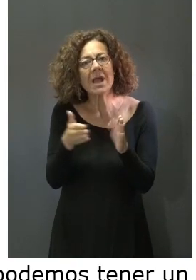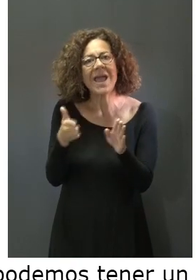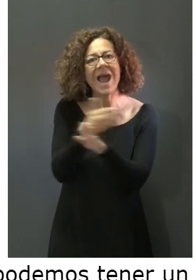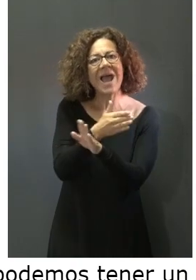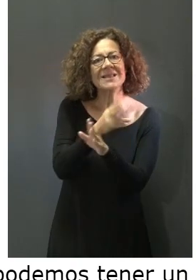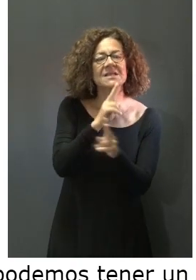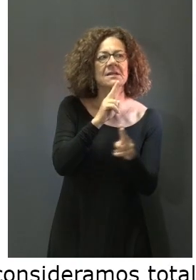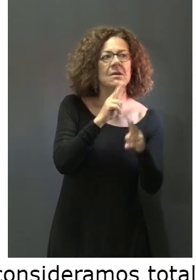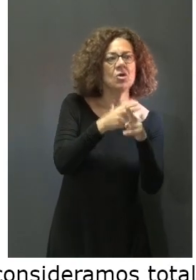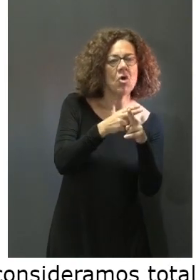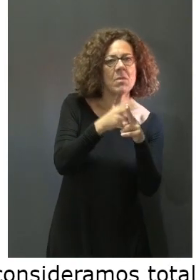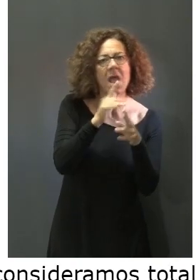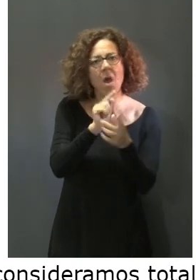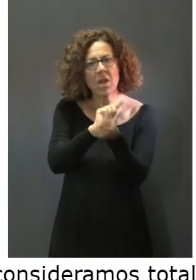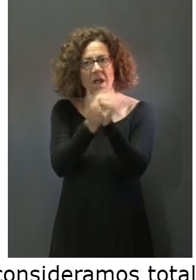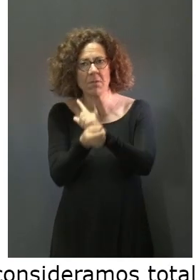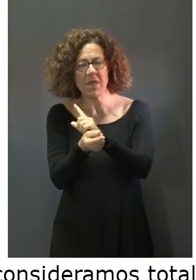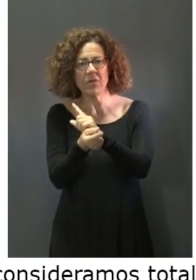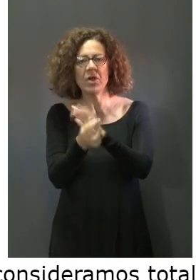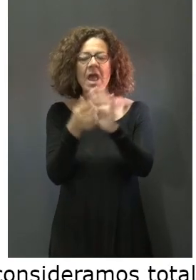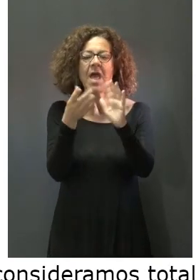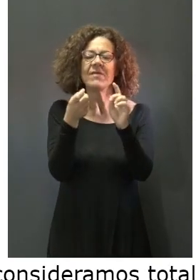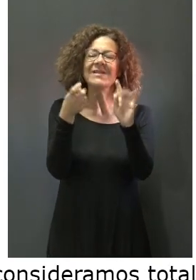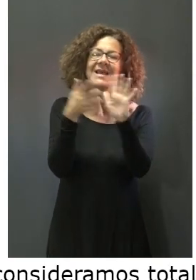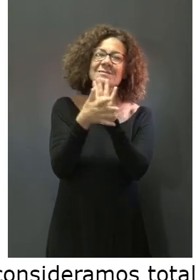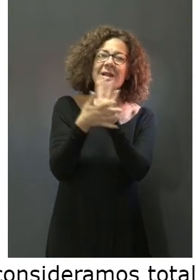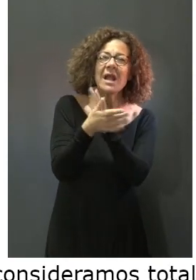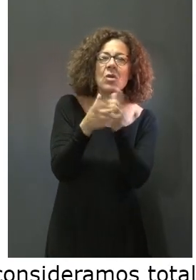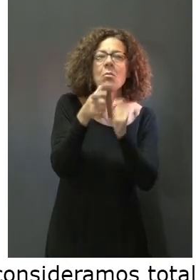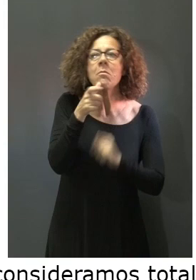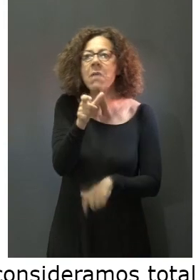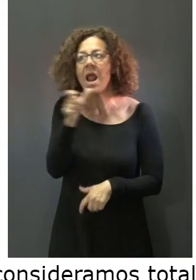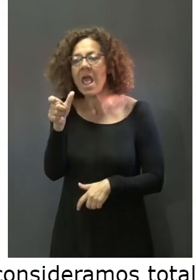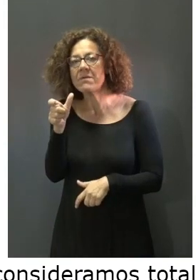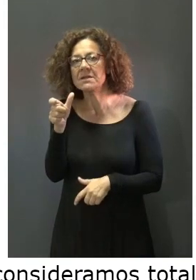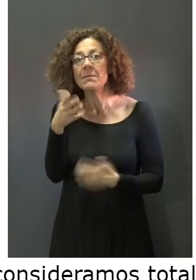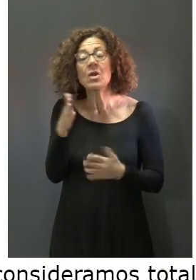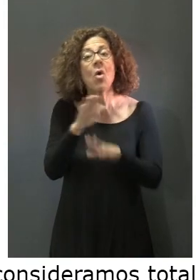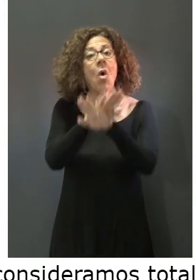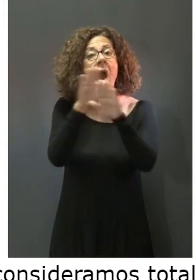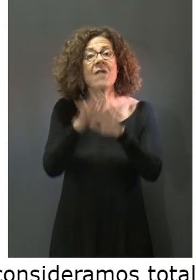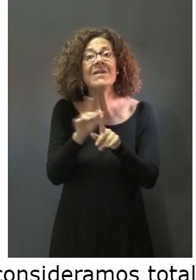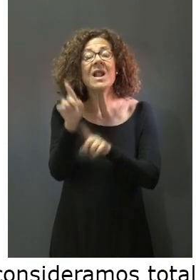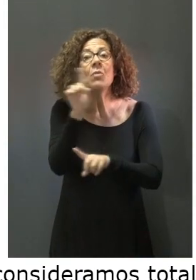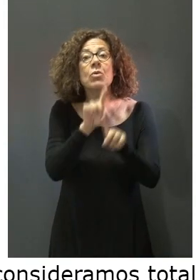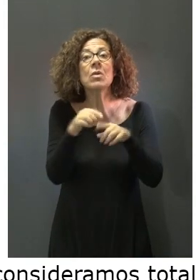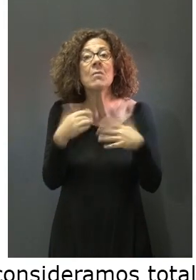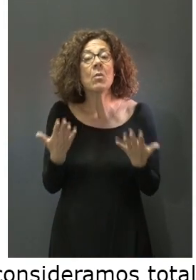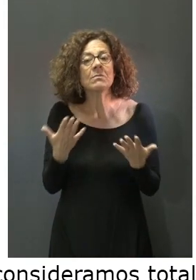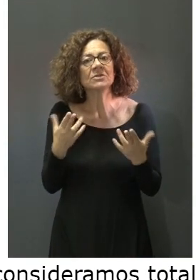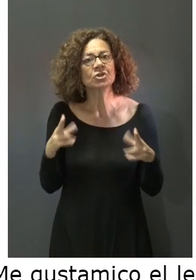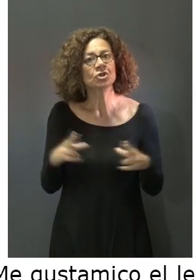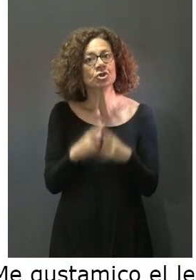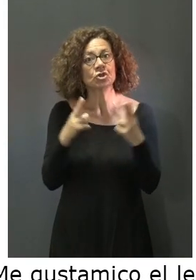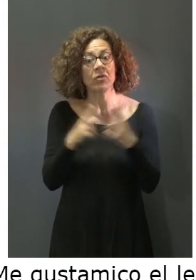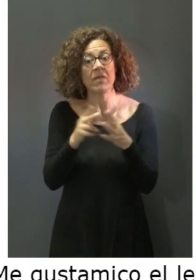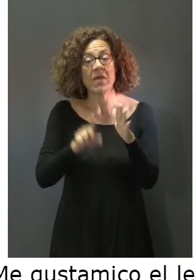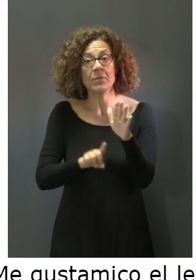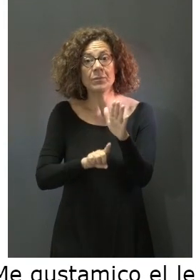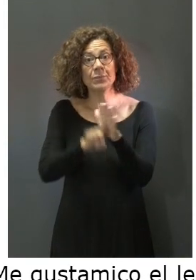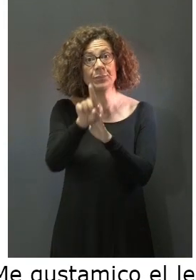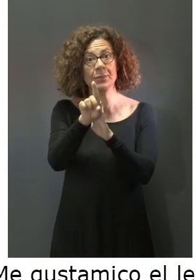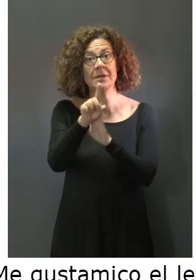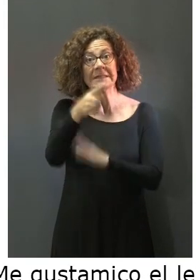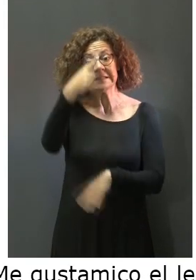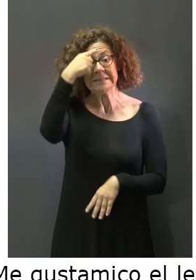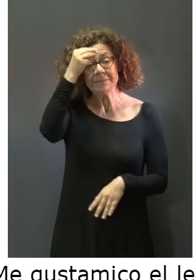de una forma, ahora de otra, tienes que explicarlo con unas palabras o con otras, pero al final el problema es que la sociedad avanza y el cerebro